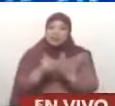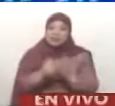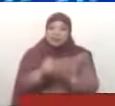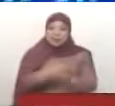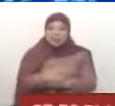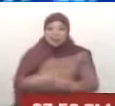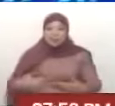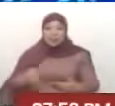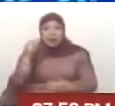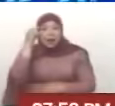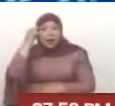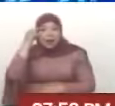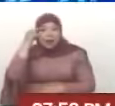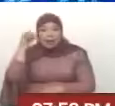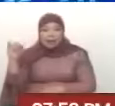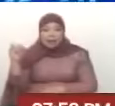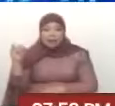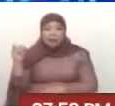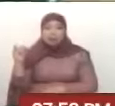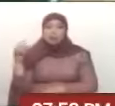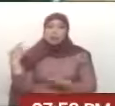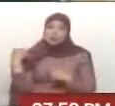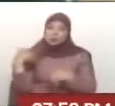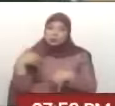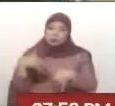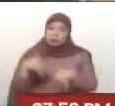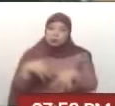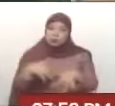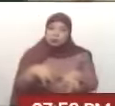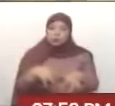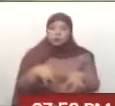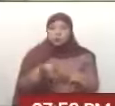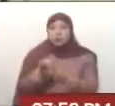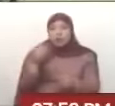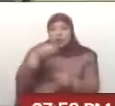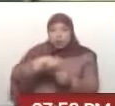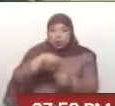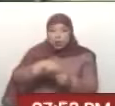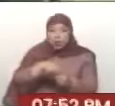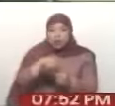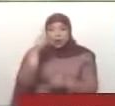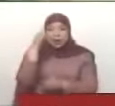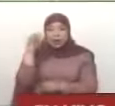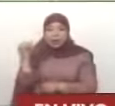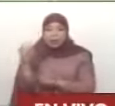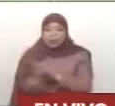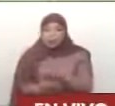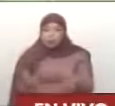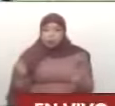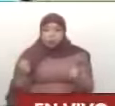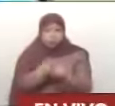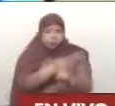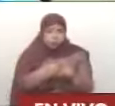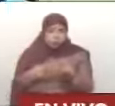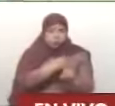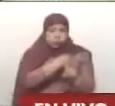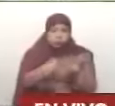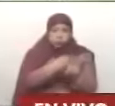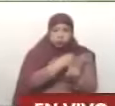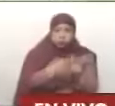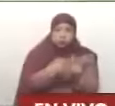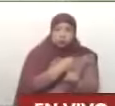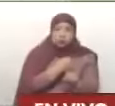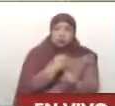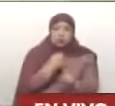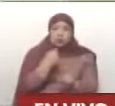violencia en Haití. Aproximadamente 362.000 personas están desplazadas internamente en Haití debido a la crisis de violencia. Y dice que el 80% de